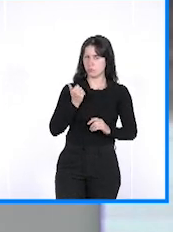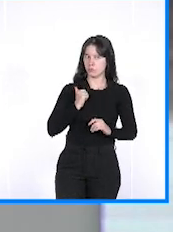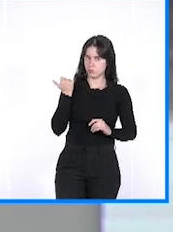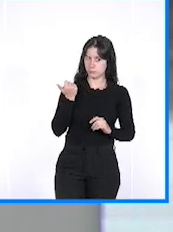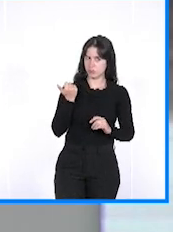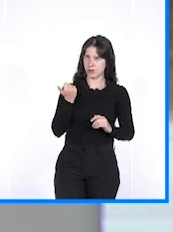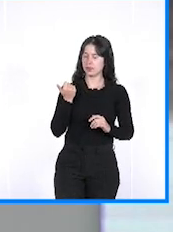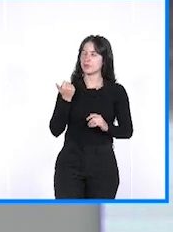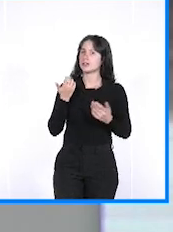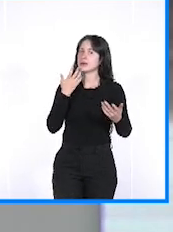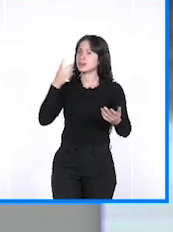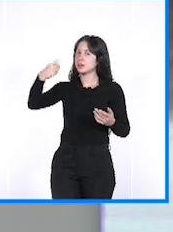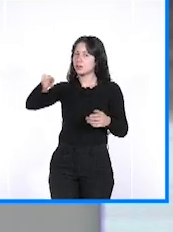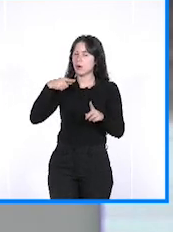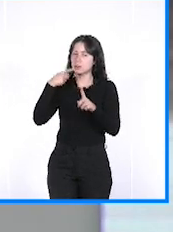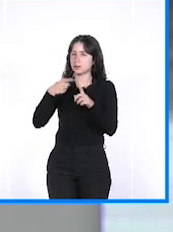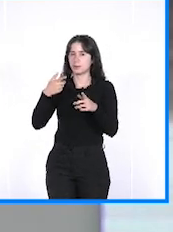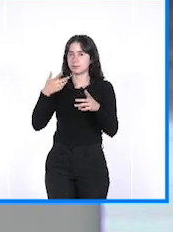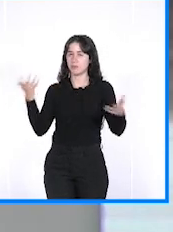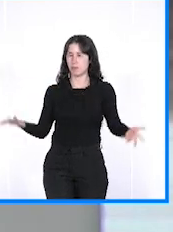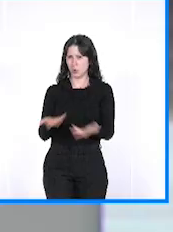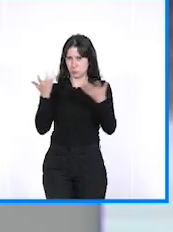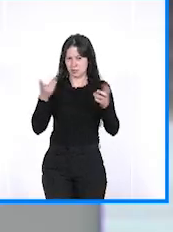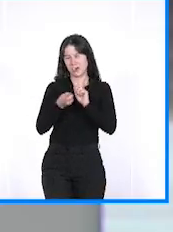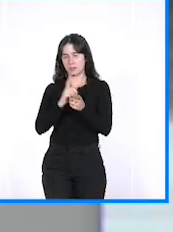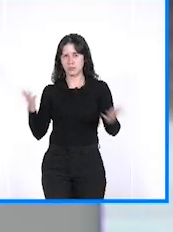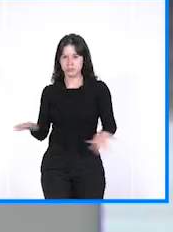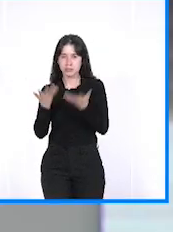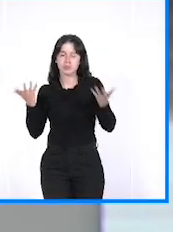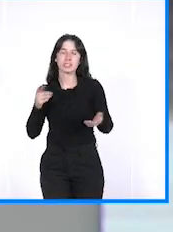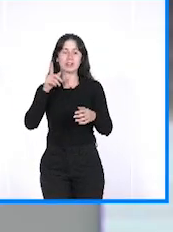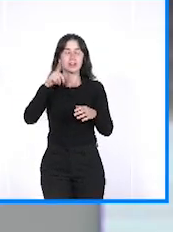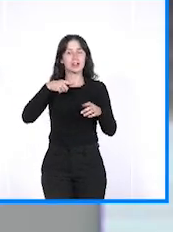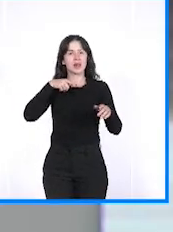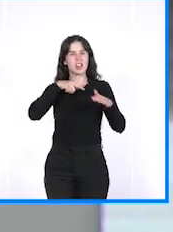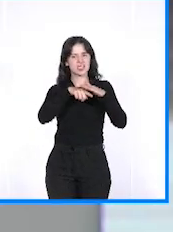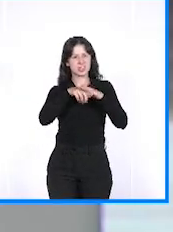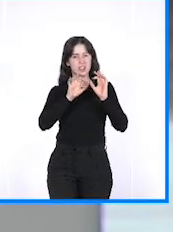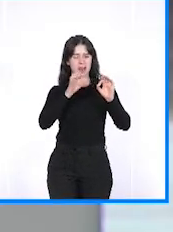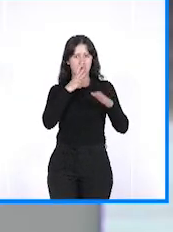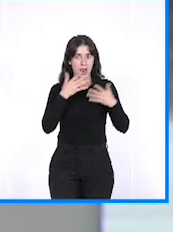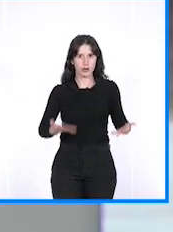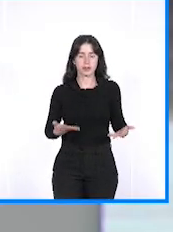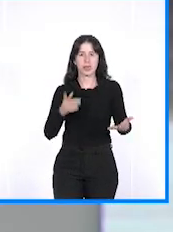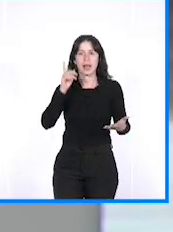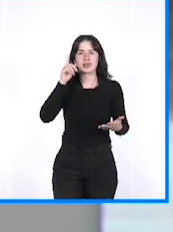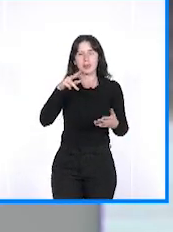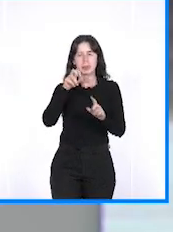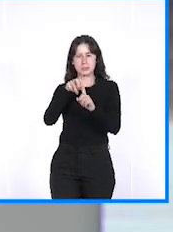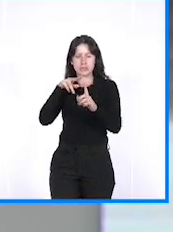e promover ese cambio eh Y tener no solo que gestionar el presente sino tener Esa visión de